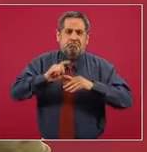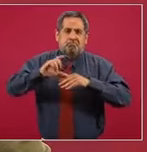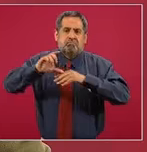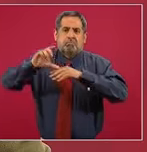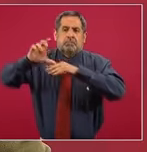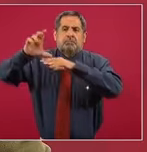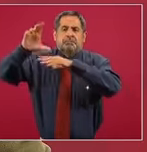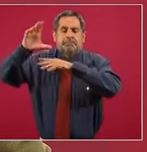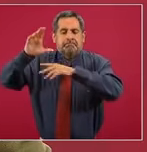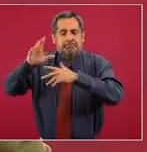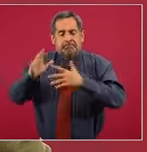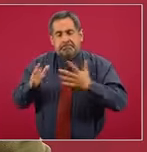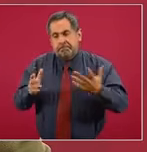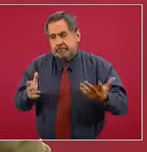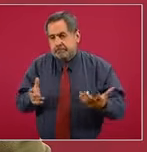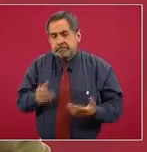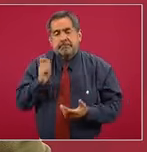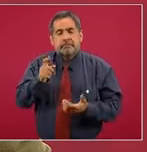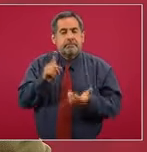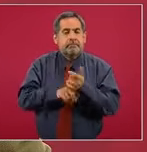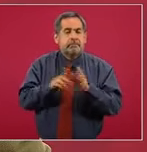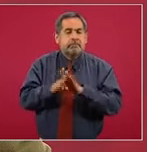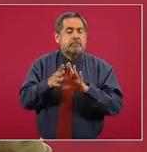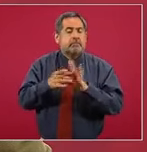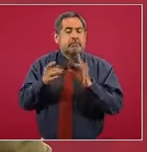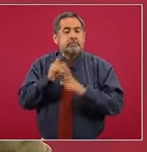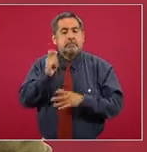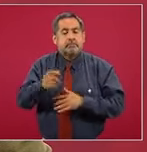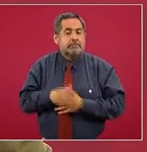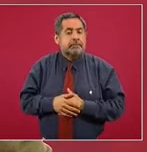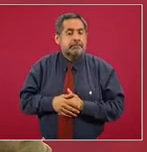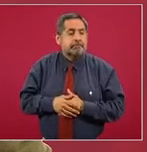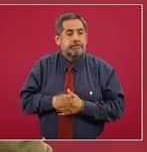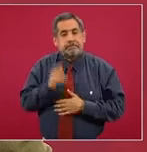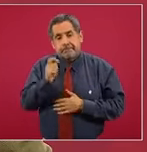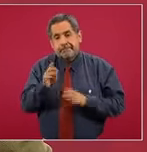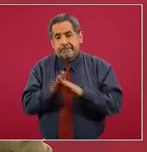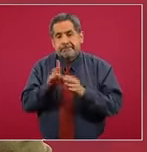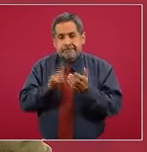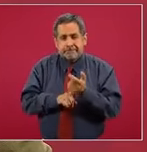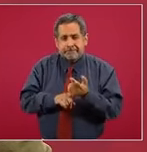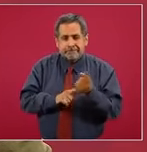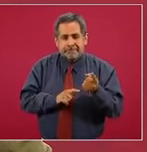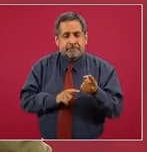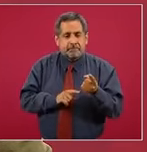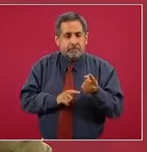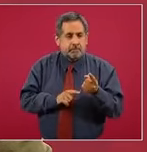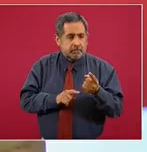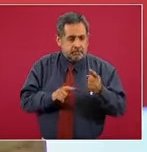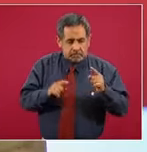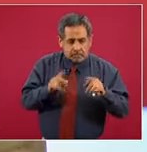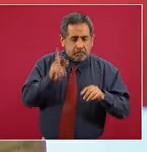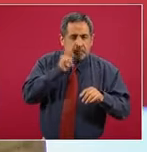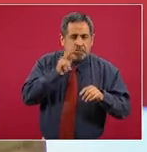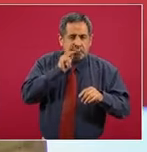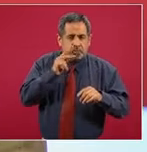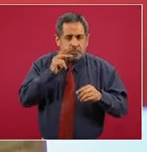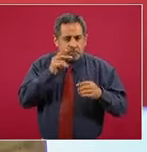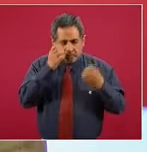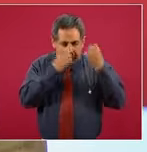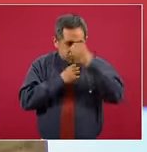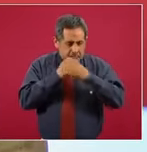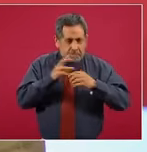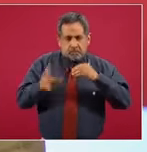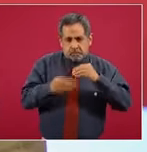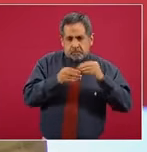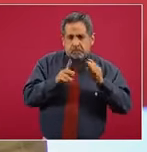de los componentes que explica también esto es que la incorporación en el sistema de las pruebas antigénicas,